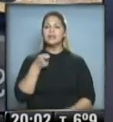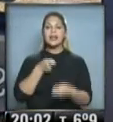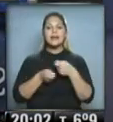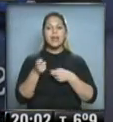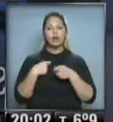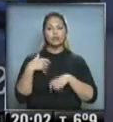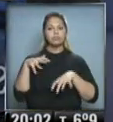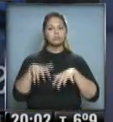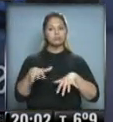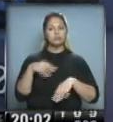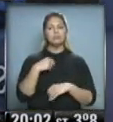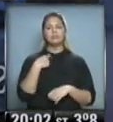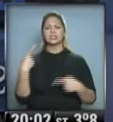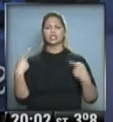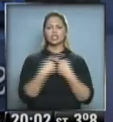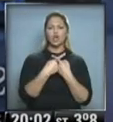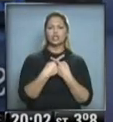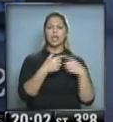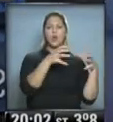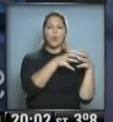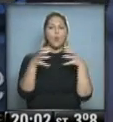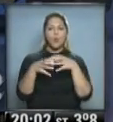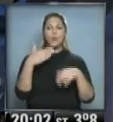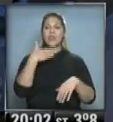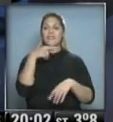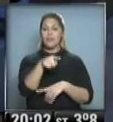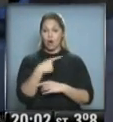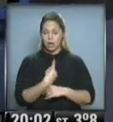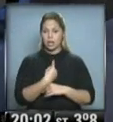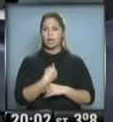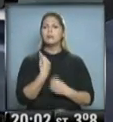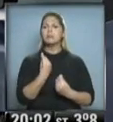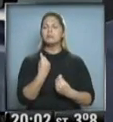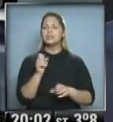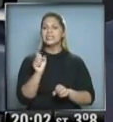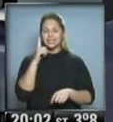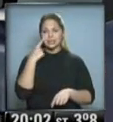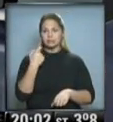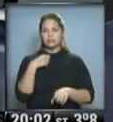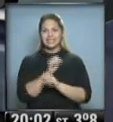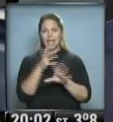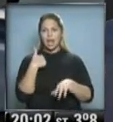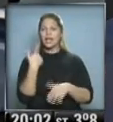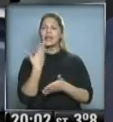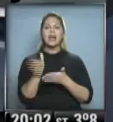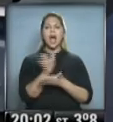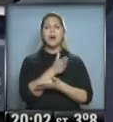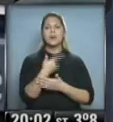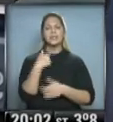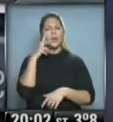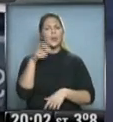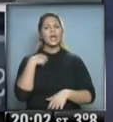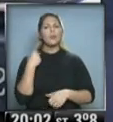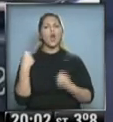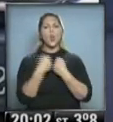Negocios barra bravas. El enfrentamiento entre facciones rivales de la hinchada boquense pone en claro una disputa que excede banderías y muestra la lucha